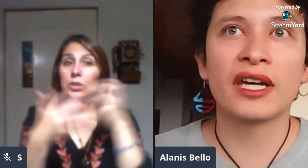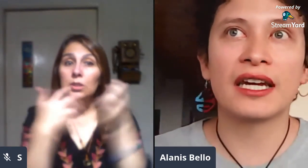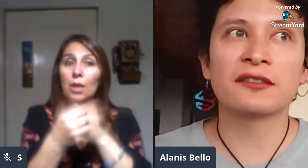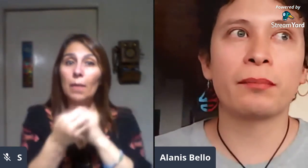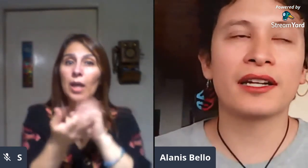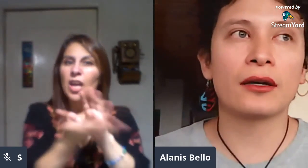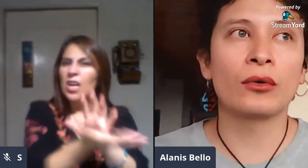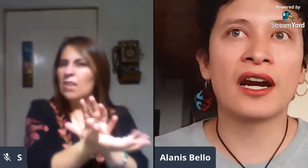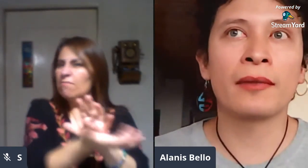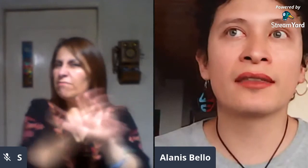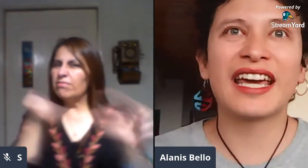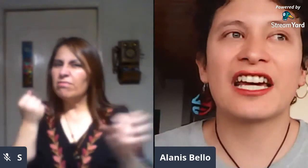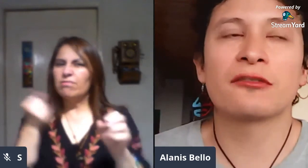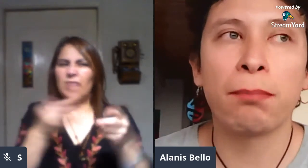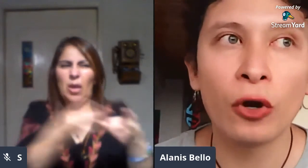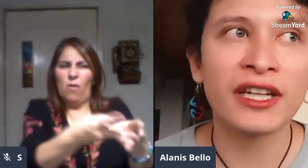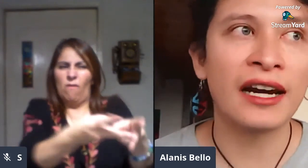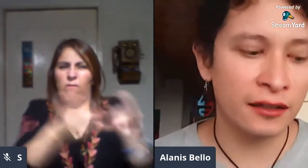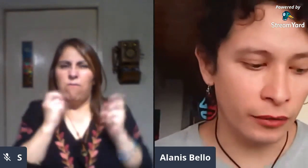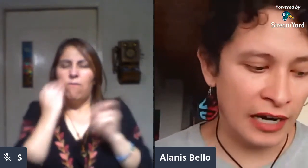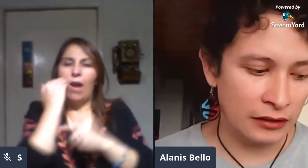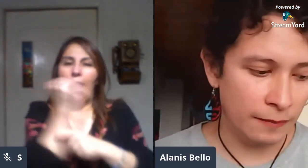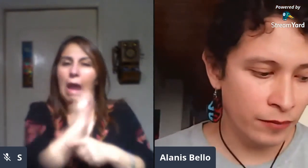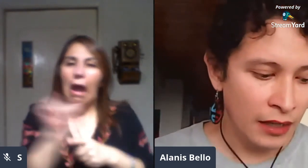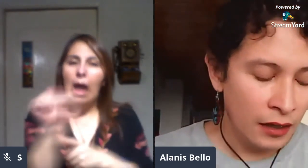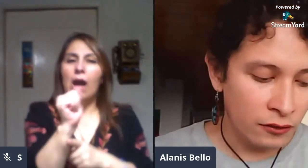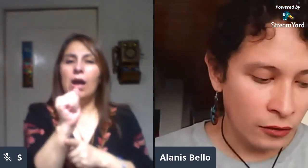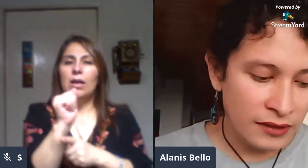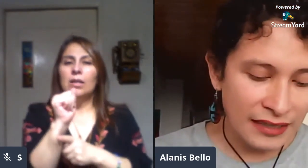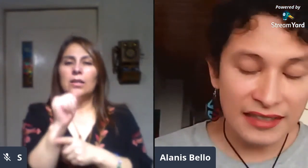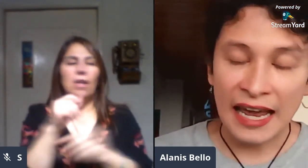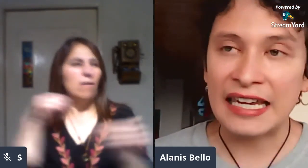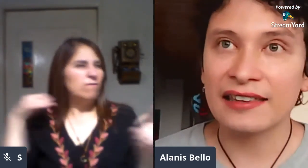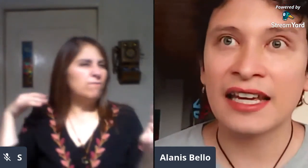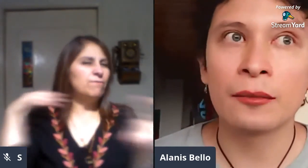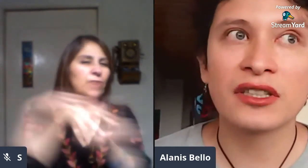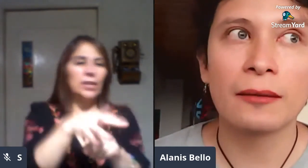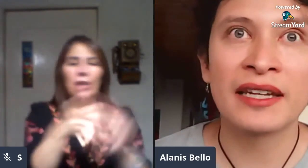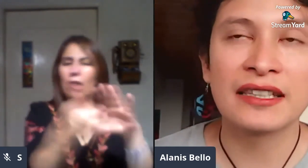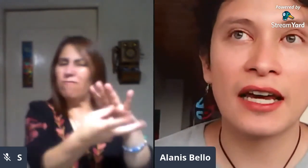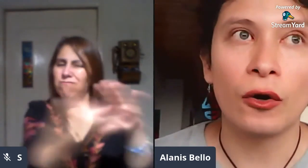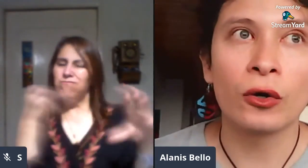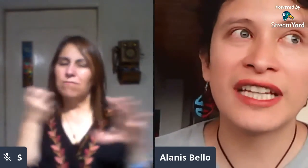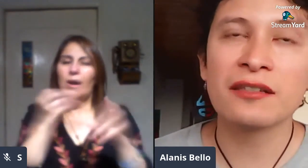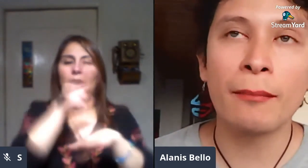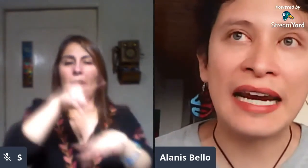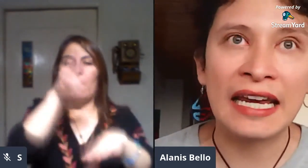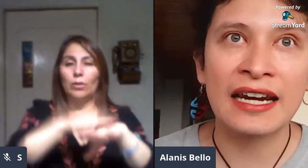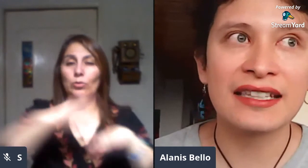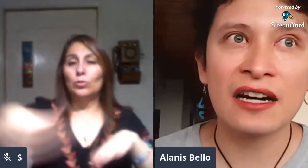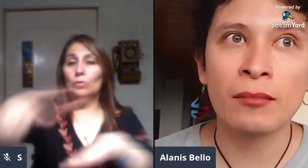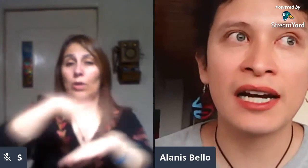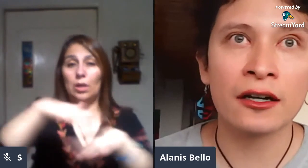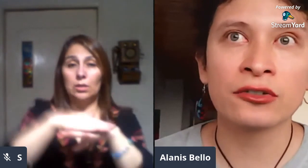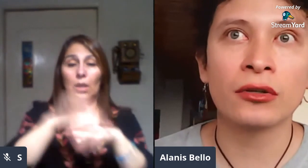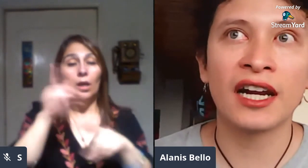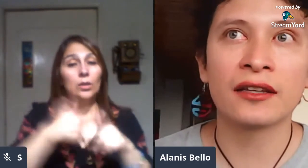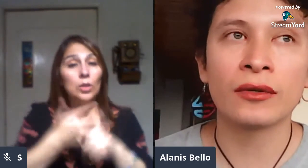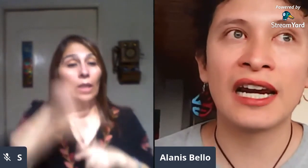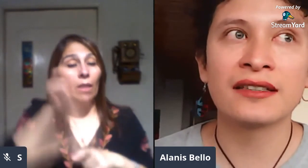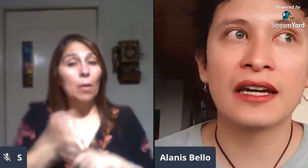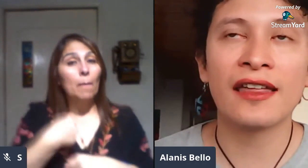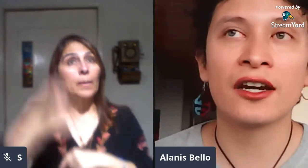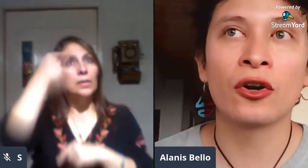a las mujeres particularmente, que explota la naturaleza. Entonces, de ahí que tengamos que pensar otras maneras de hermanarnos